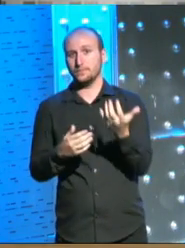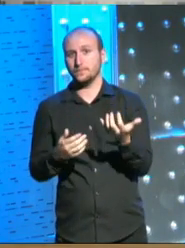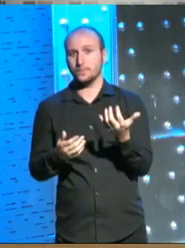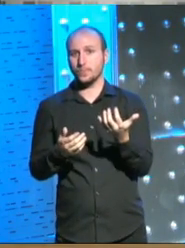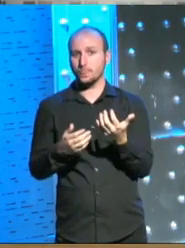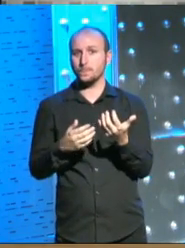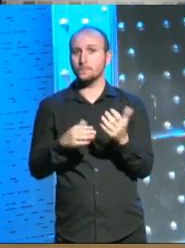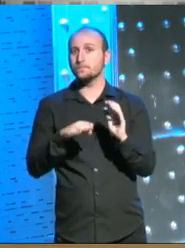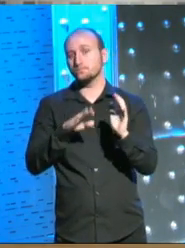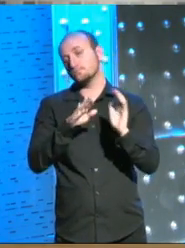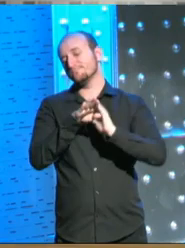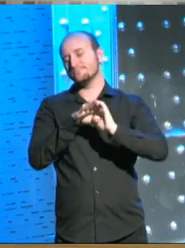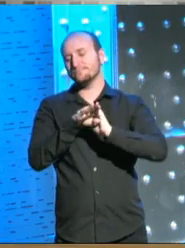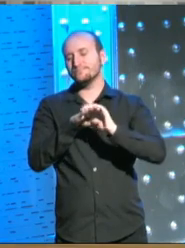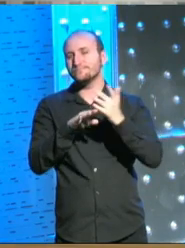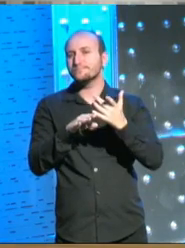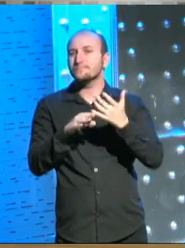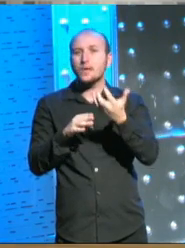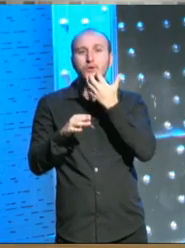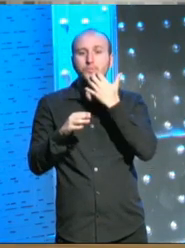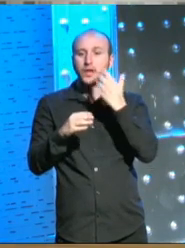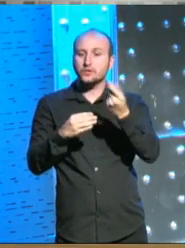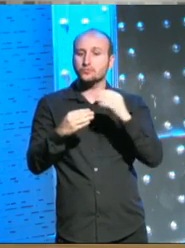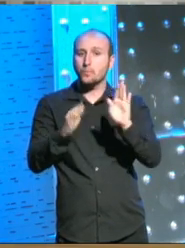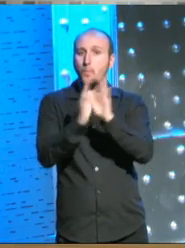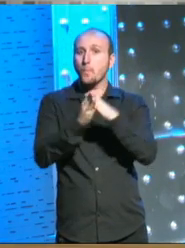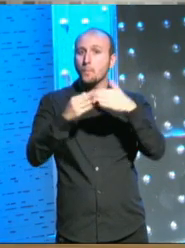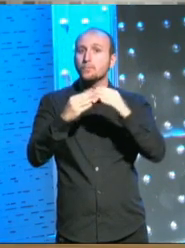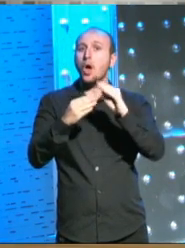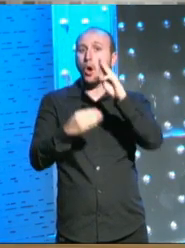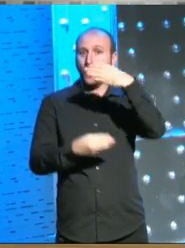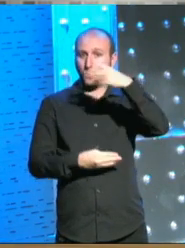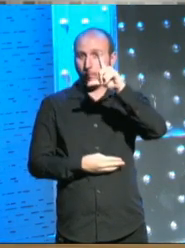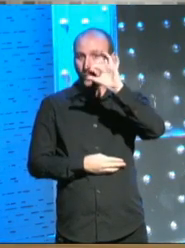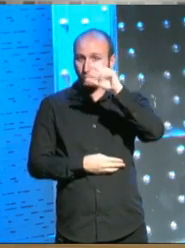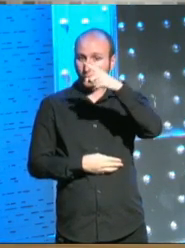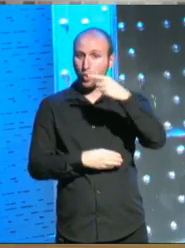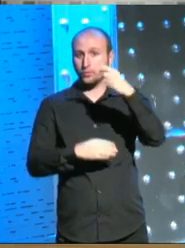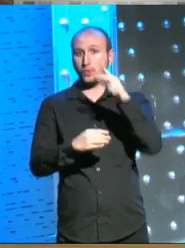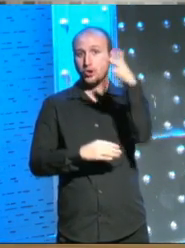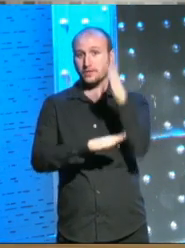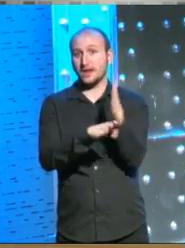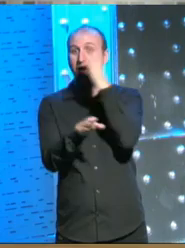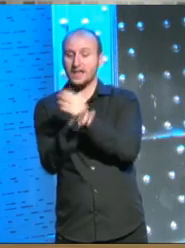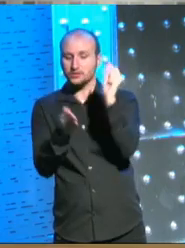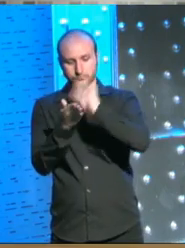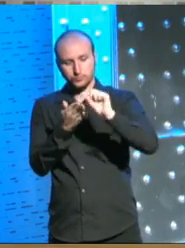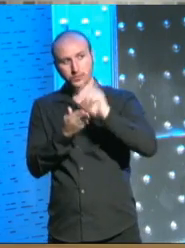Urdes. Cuando Luis Buñuel va a Las Urdes, va con un blog antes de rodar y va tomando notas y se fija y